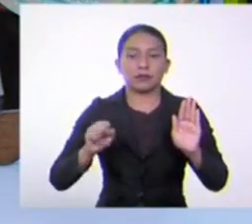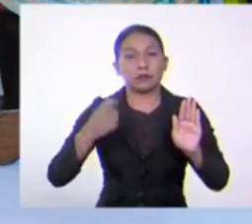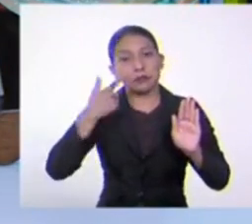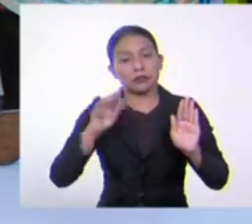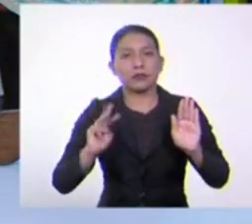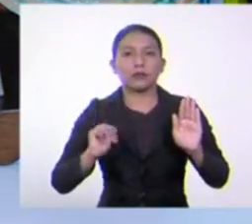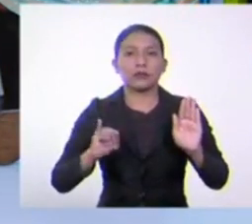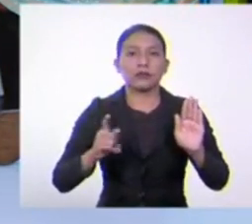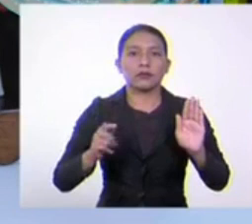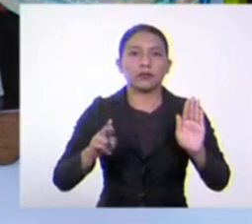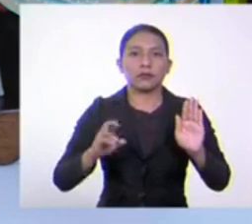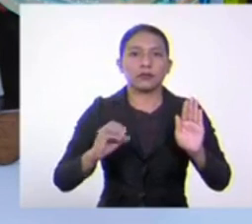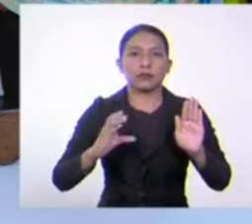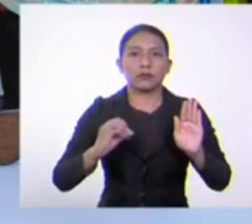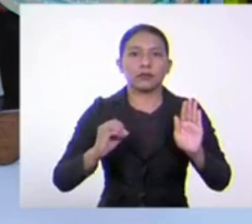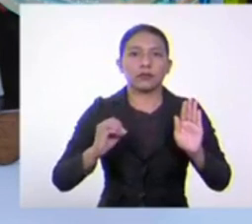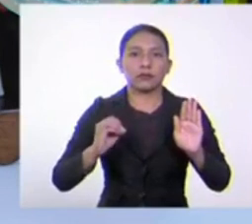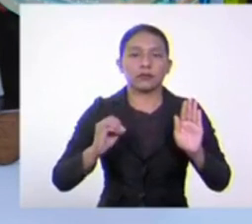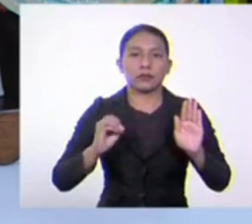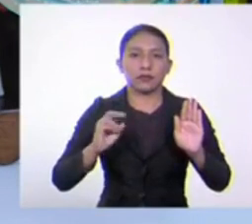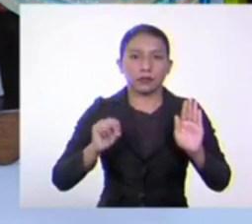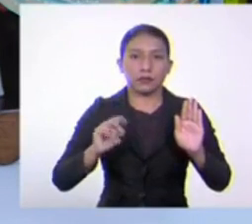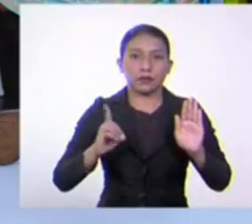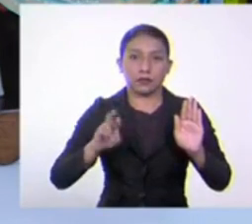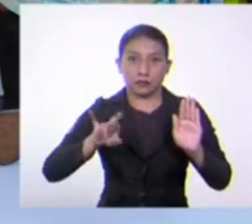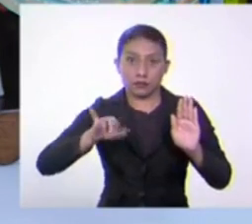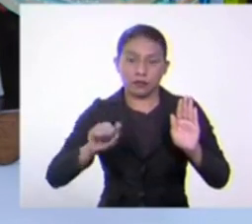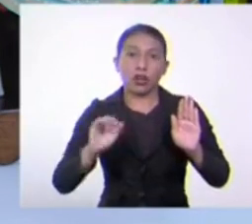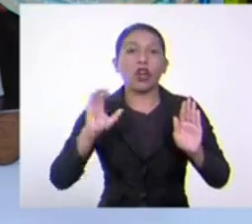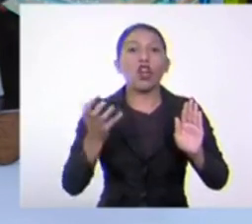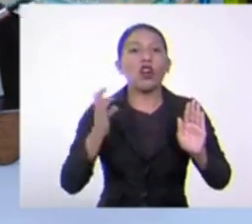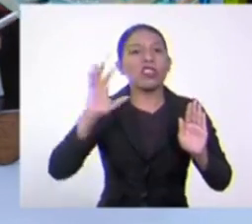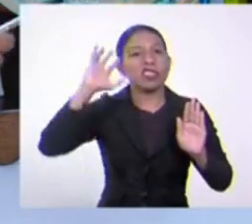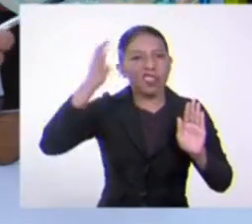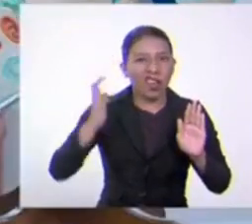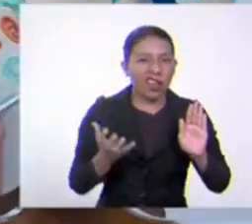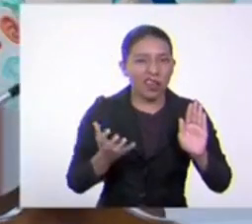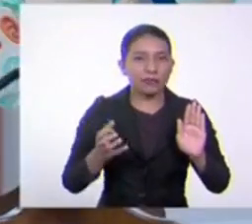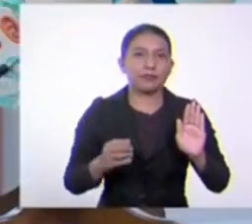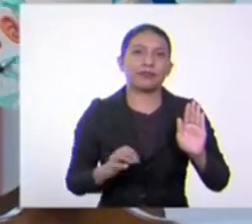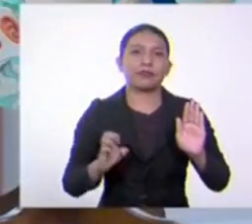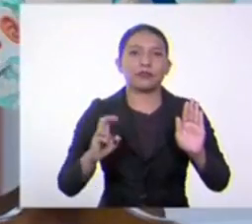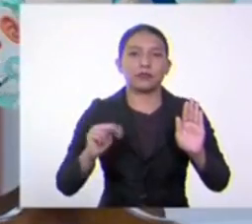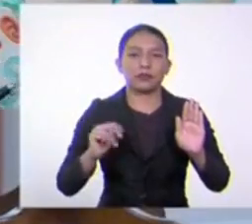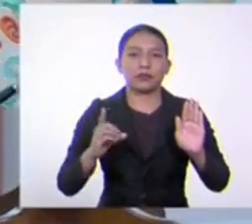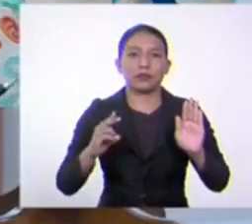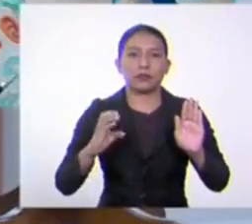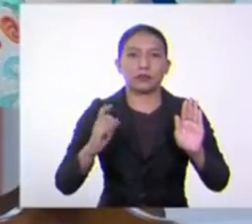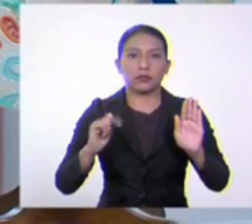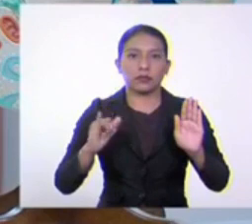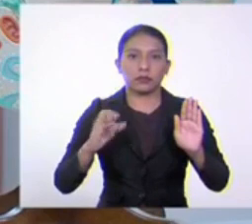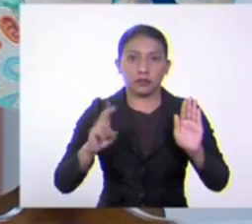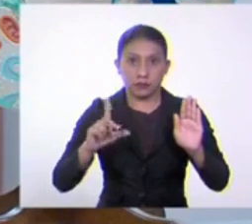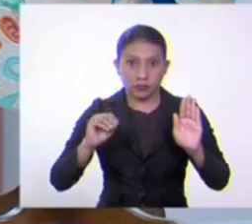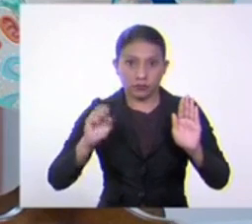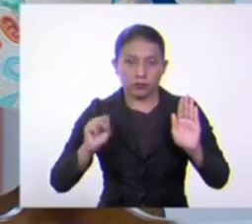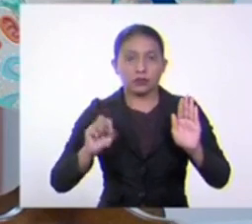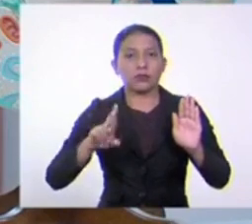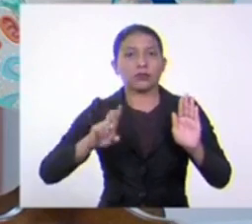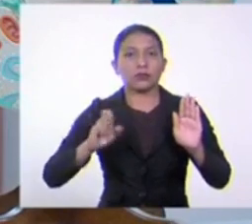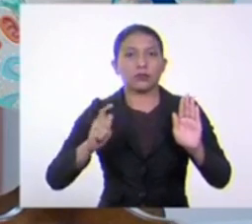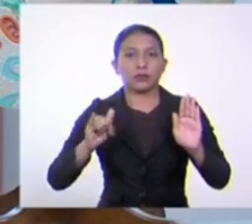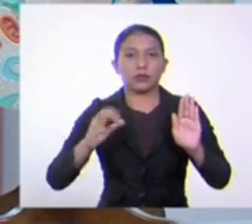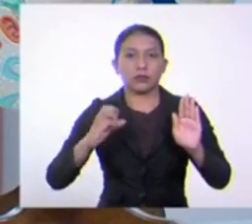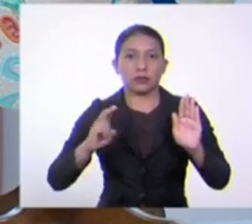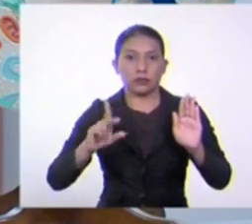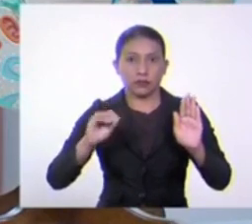que en este modelo aparecen de color anaranjado, los retículos endoplasmático rugoso y los retículos